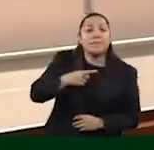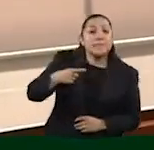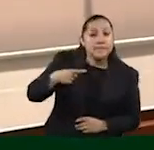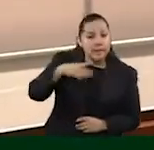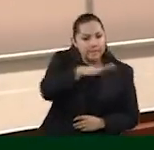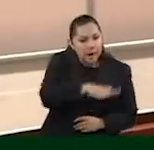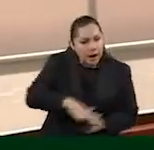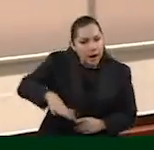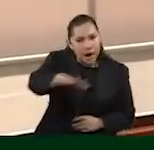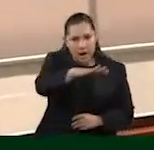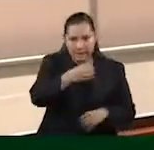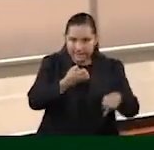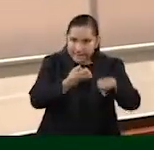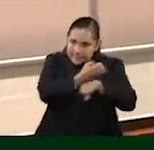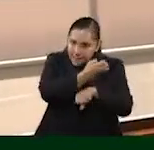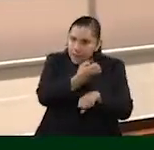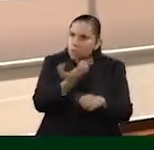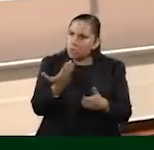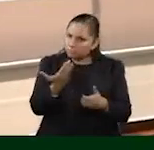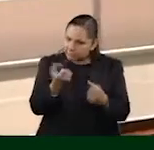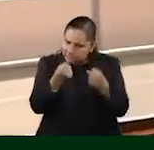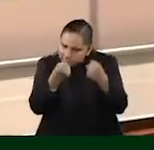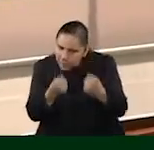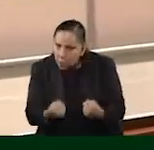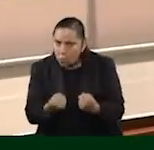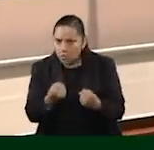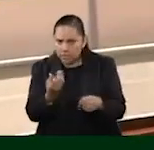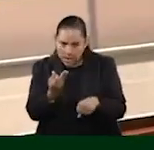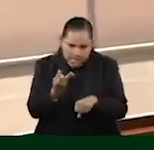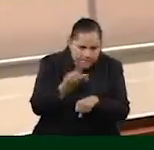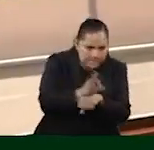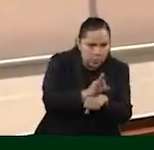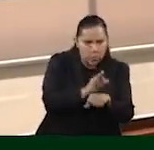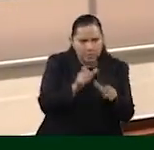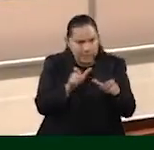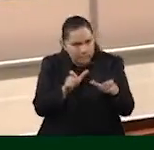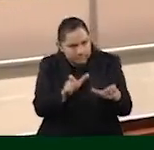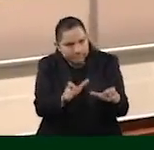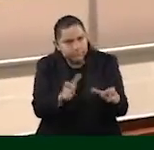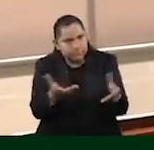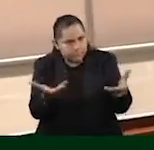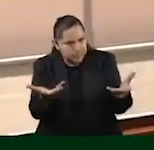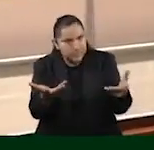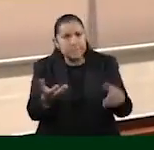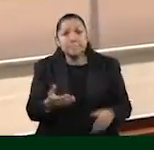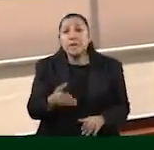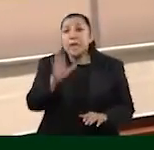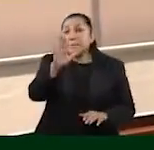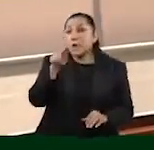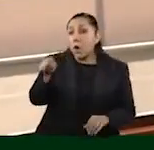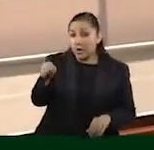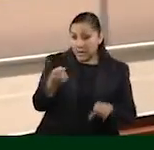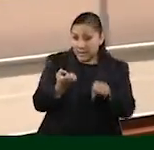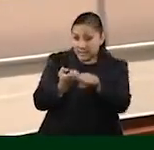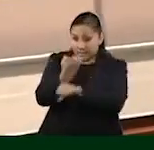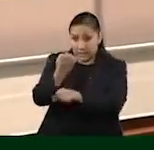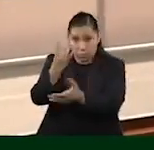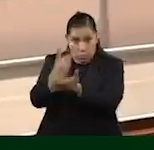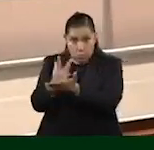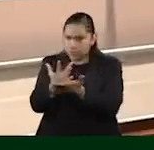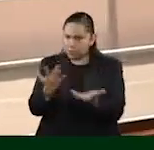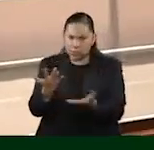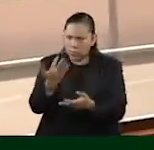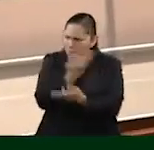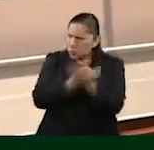estado de Chiapas tenemos no solo no solo en en el estado en todos los municipios muy muy